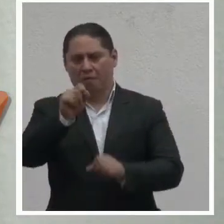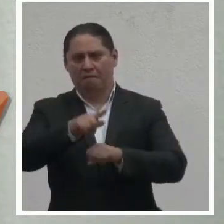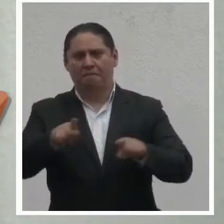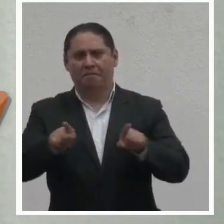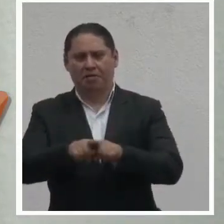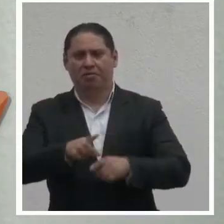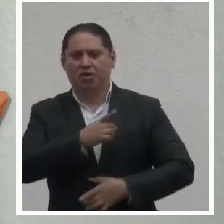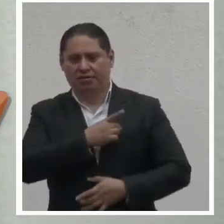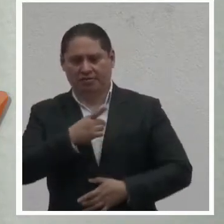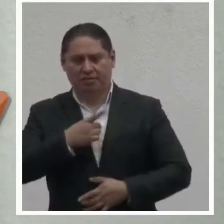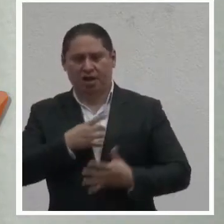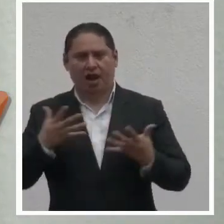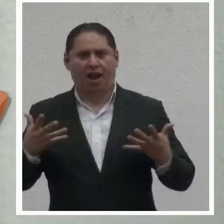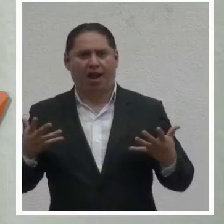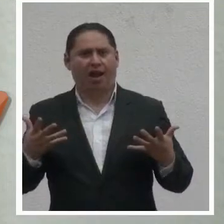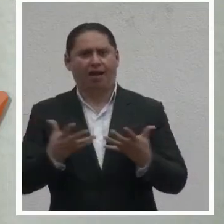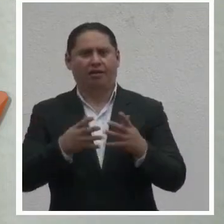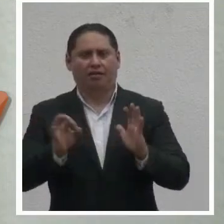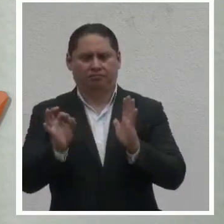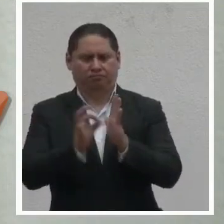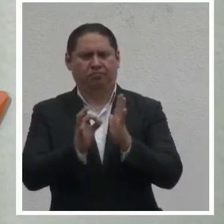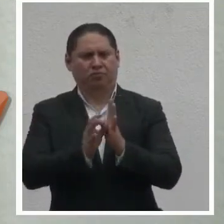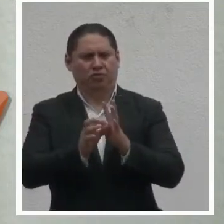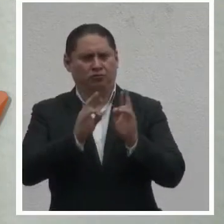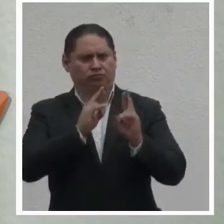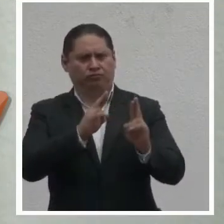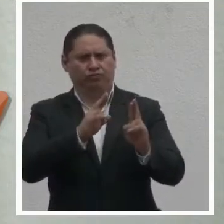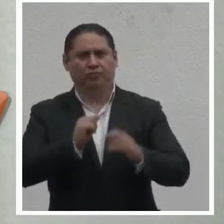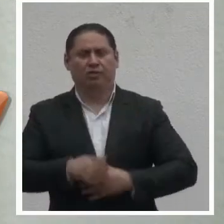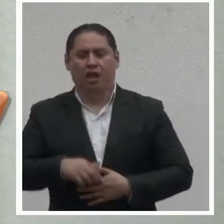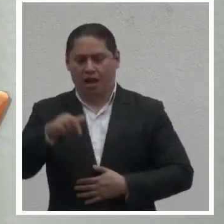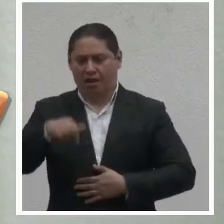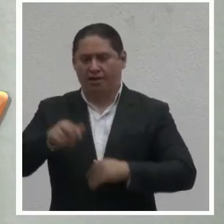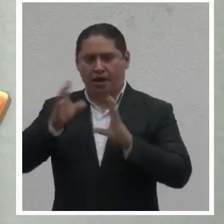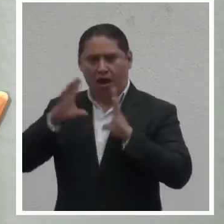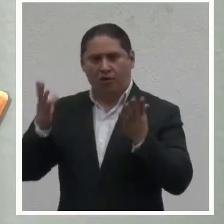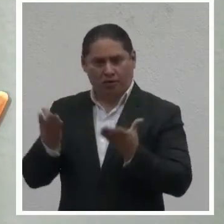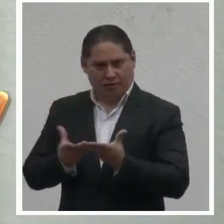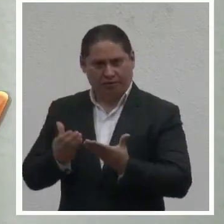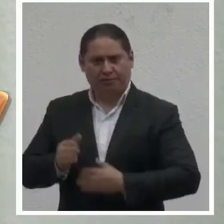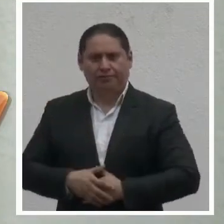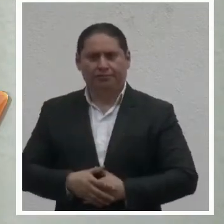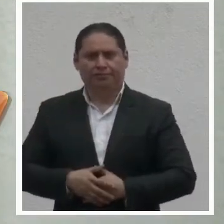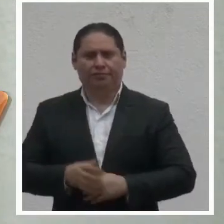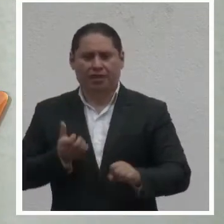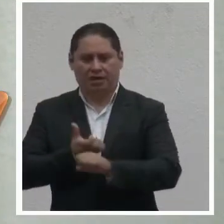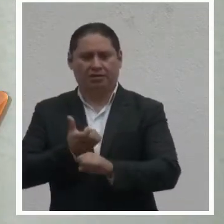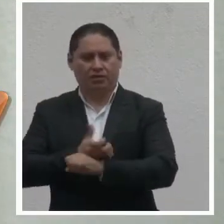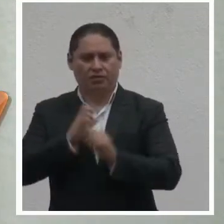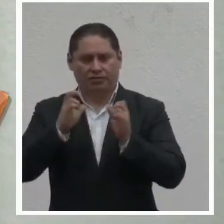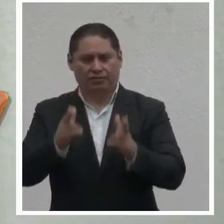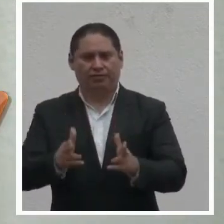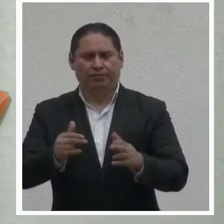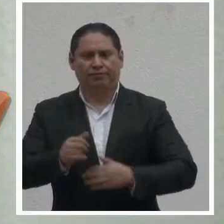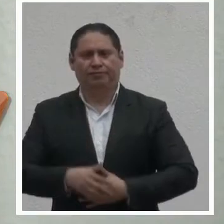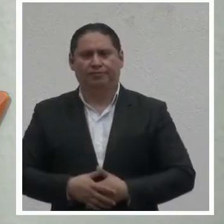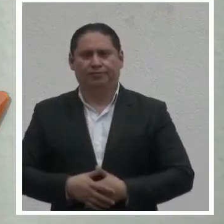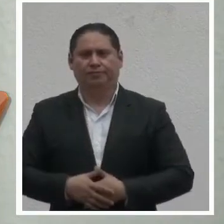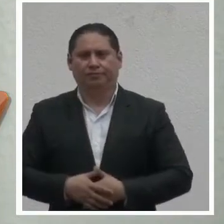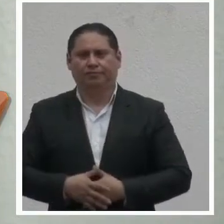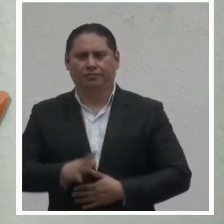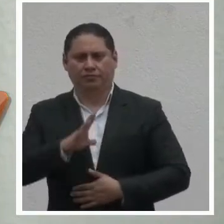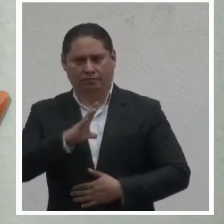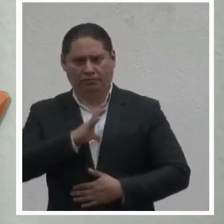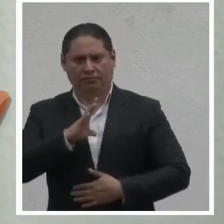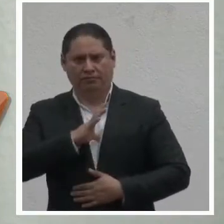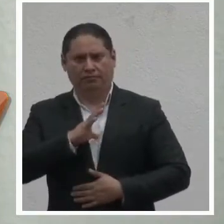hacer algunas puntualizaciones. Y a este Congreso del Estado de Chiapas tiene